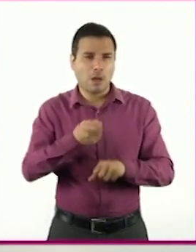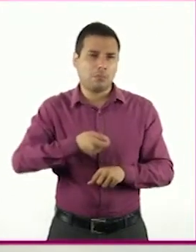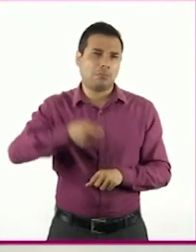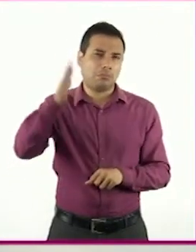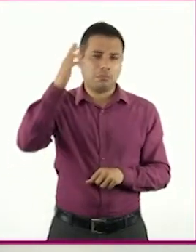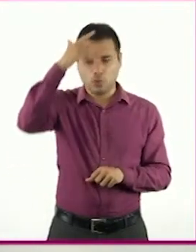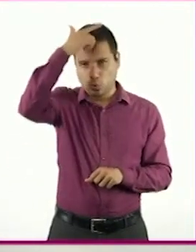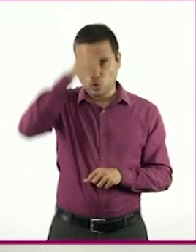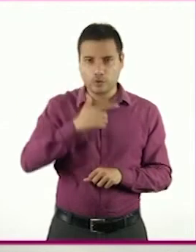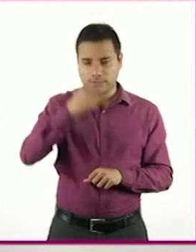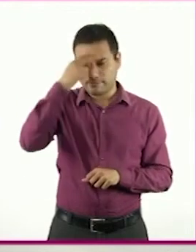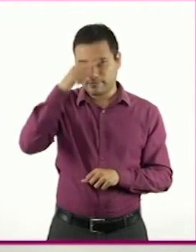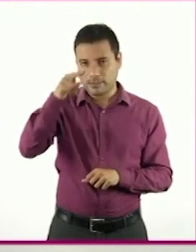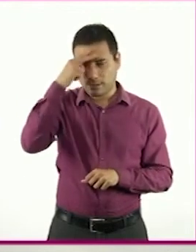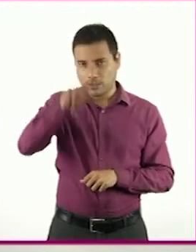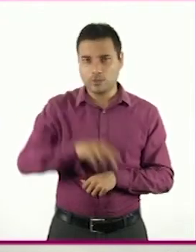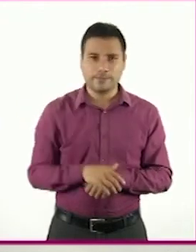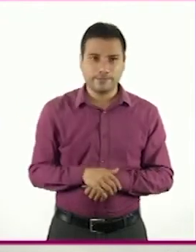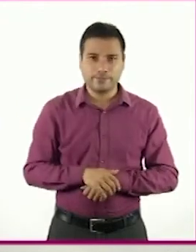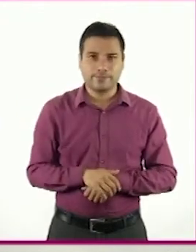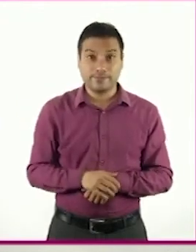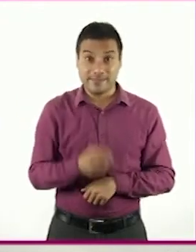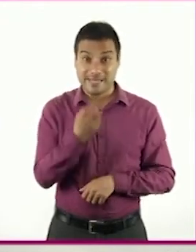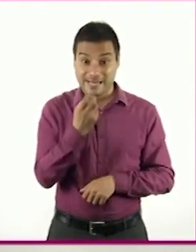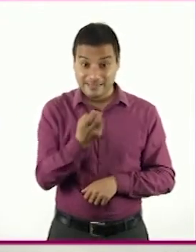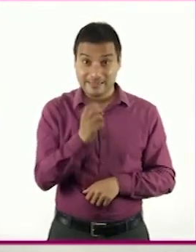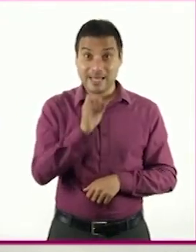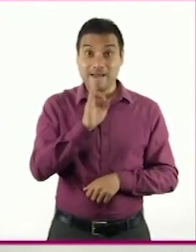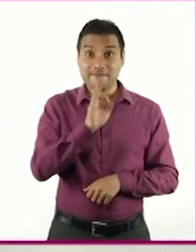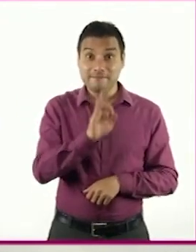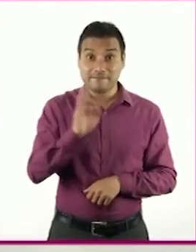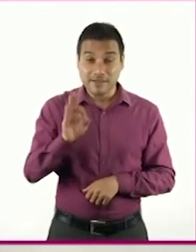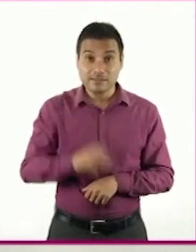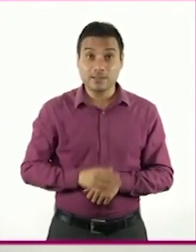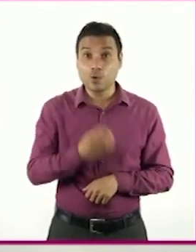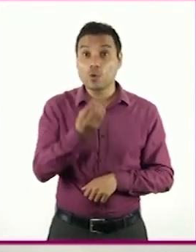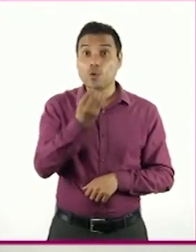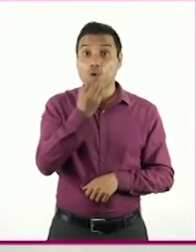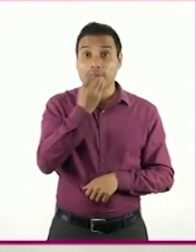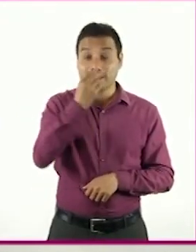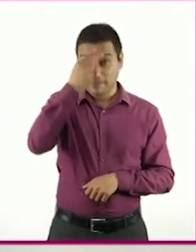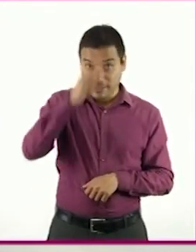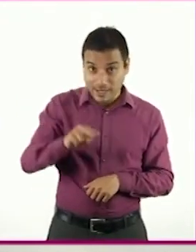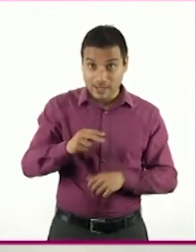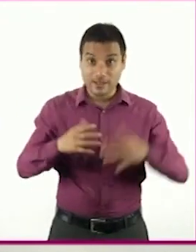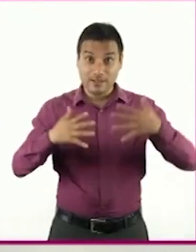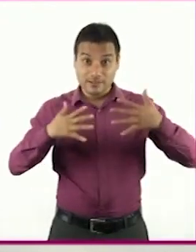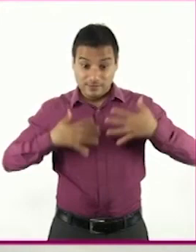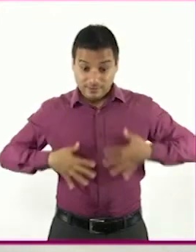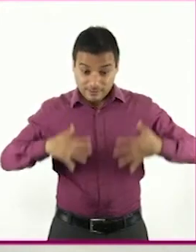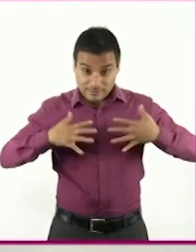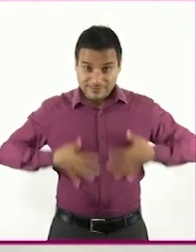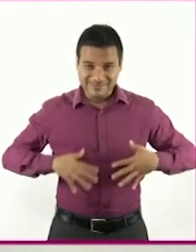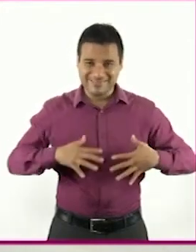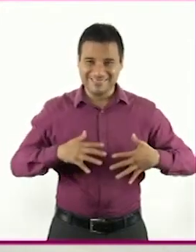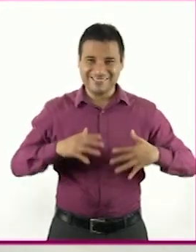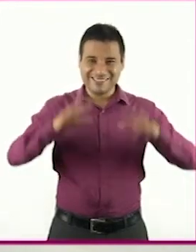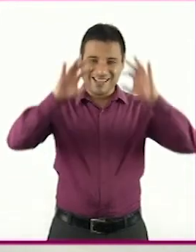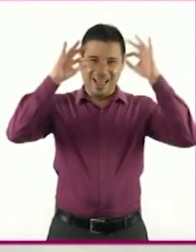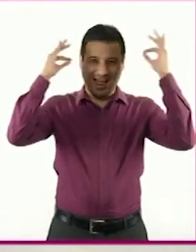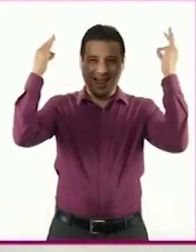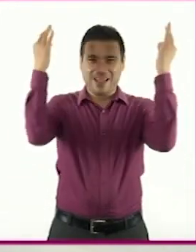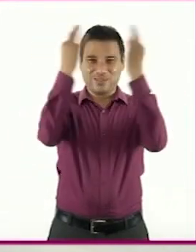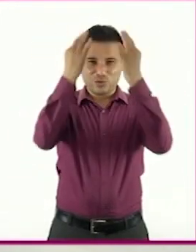Mexicana, apropiándoselo como una fecha en donde la comida mexicana y los trajes estereotípicos del sombrero